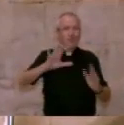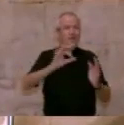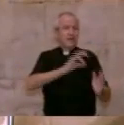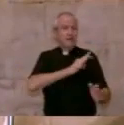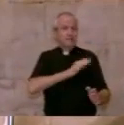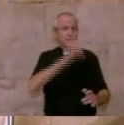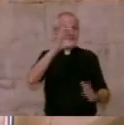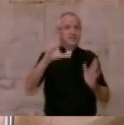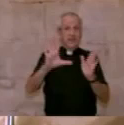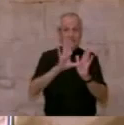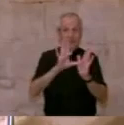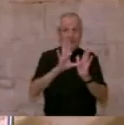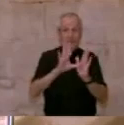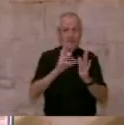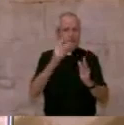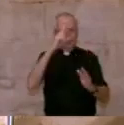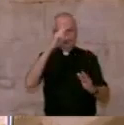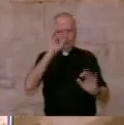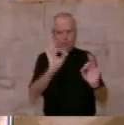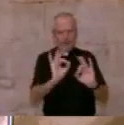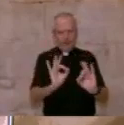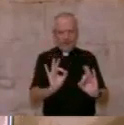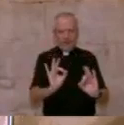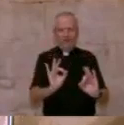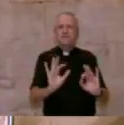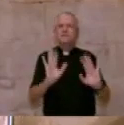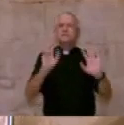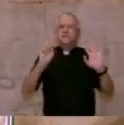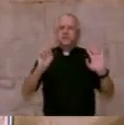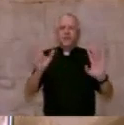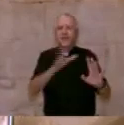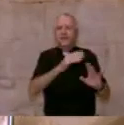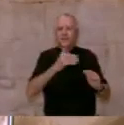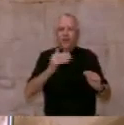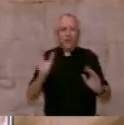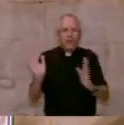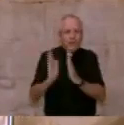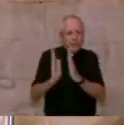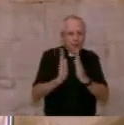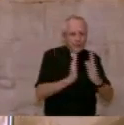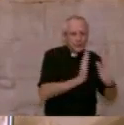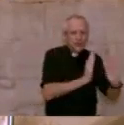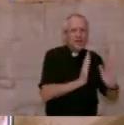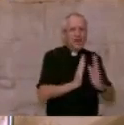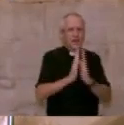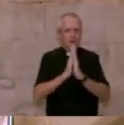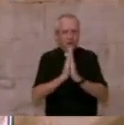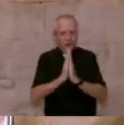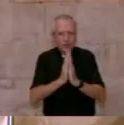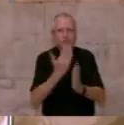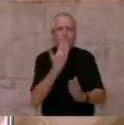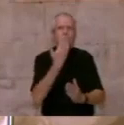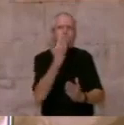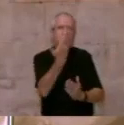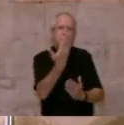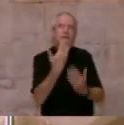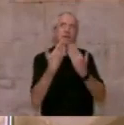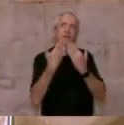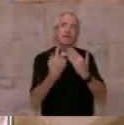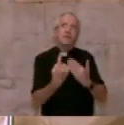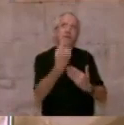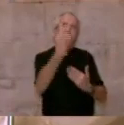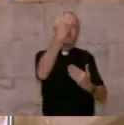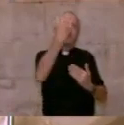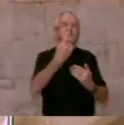cerca. Nada os preocupe, sino que en toda ocasión, en la oración y súplica con acción de